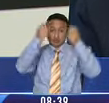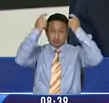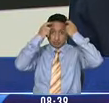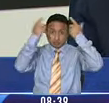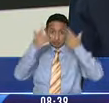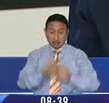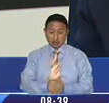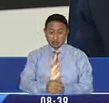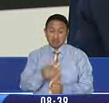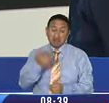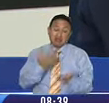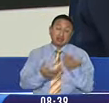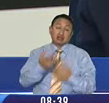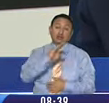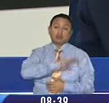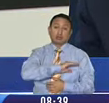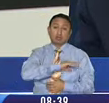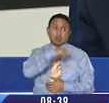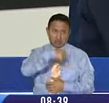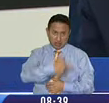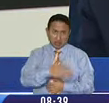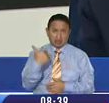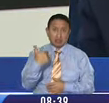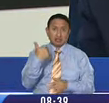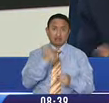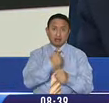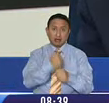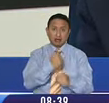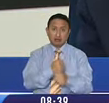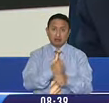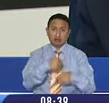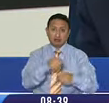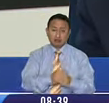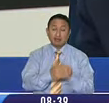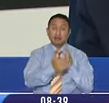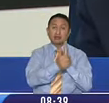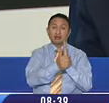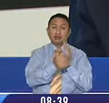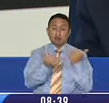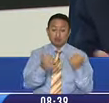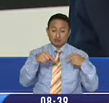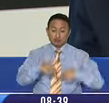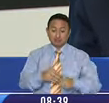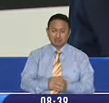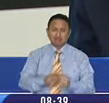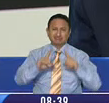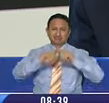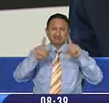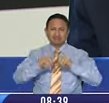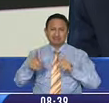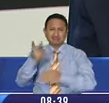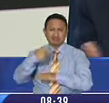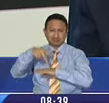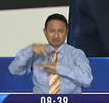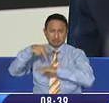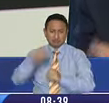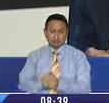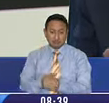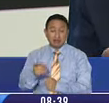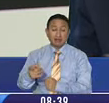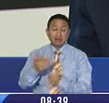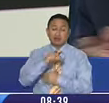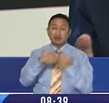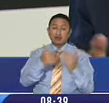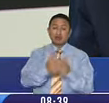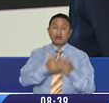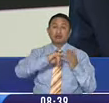colegios municipales, puedan salir con oficio. Ahora hay muchas posibilidades, muchas alternativas. El hecho de toda la tecnología,